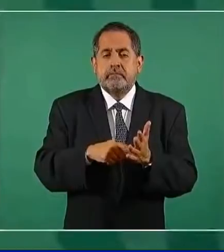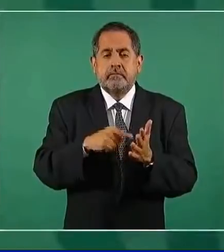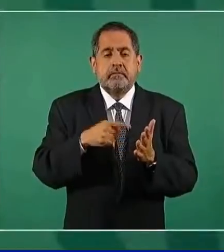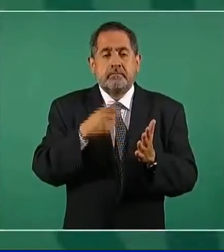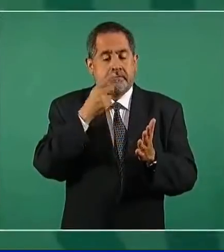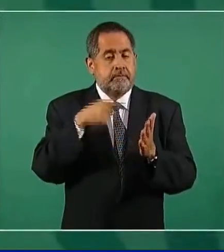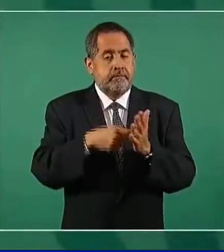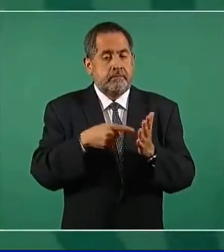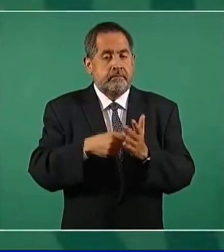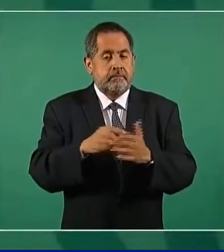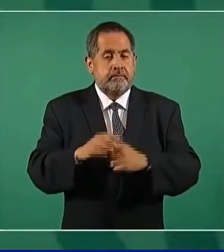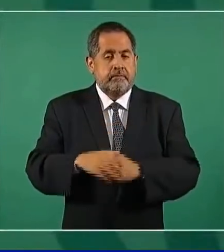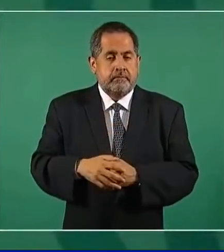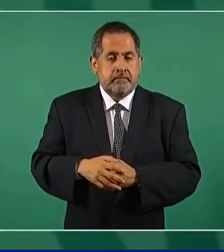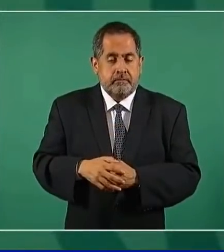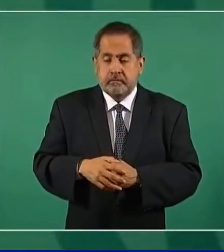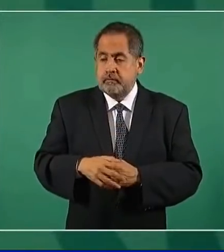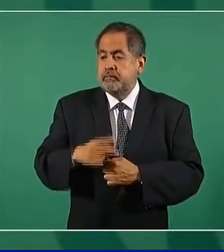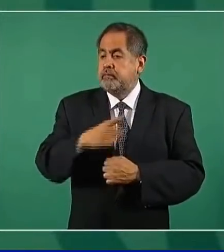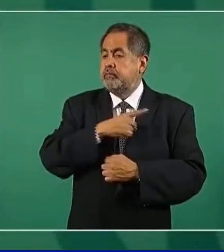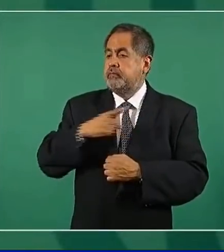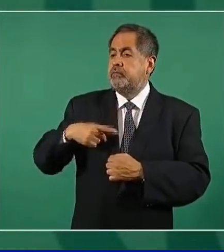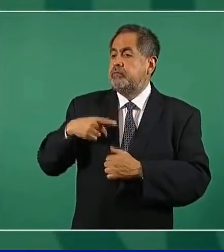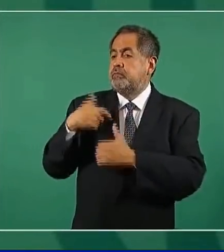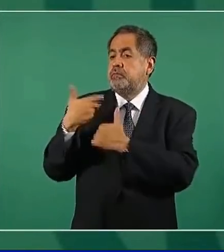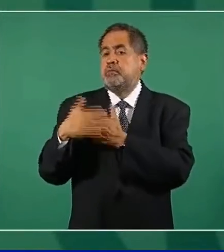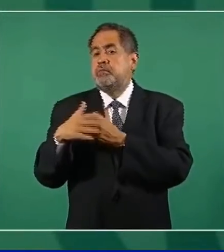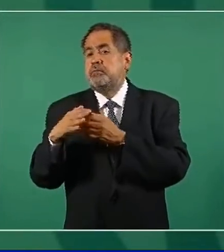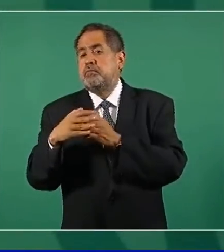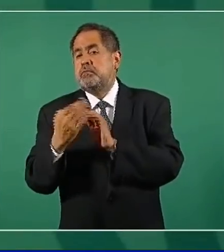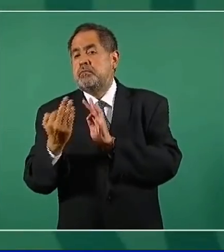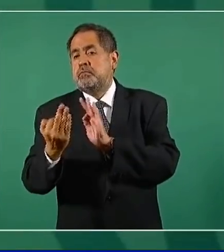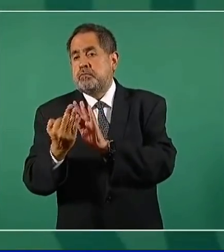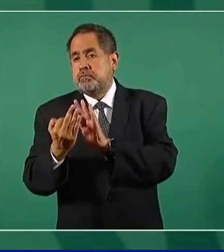heredar deudas de corto plazo.